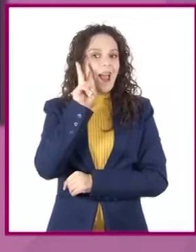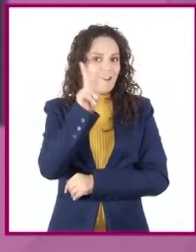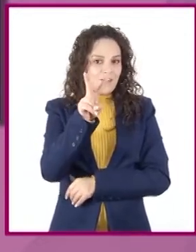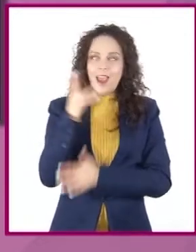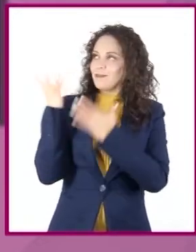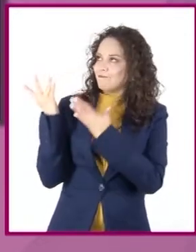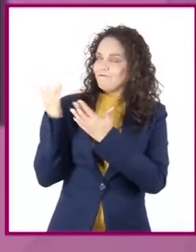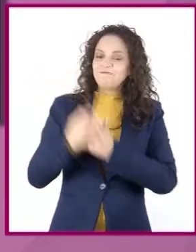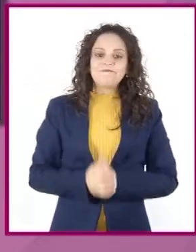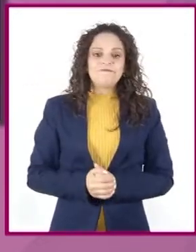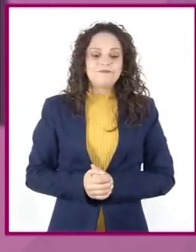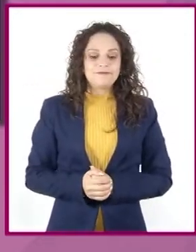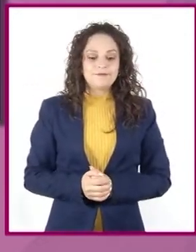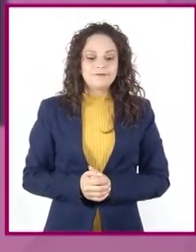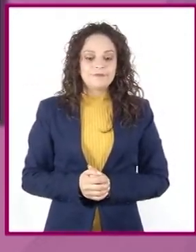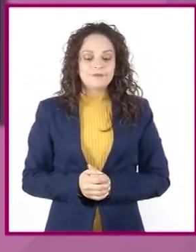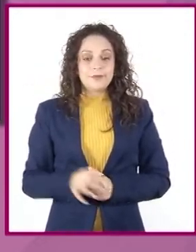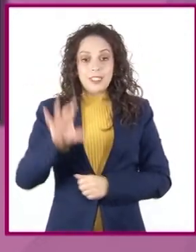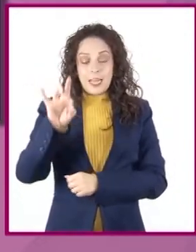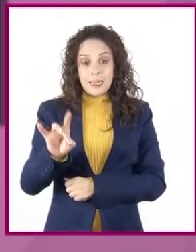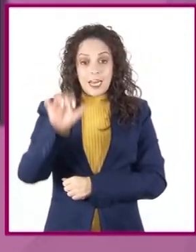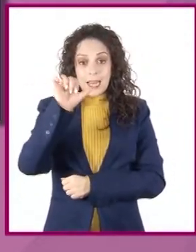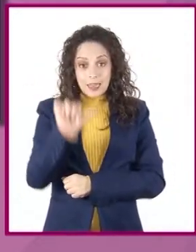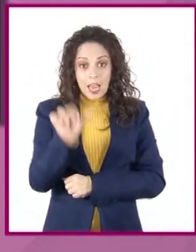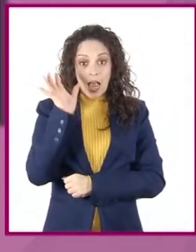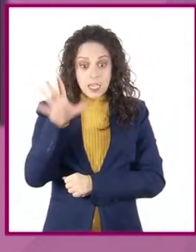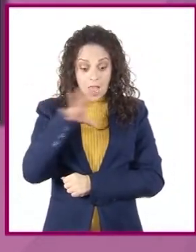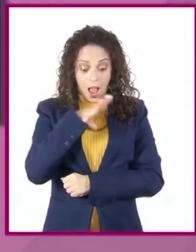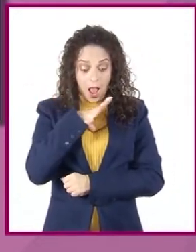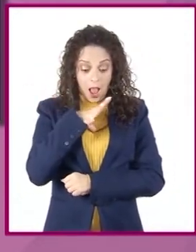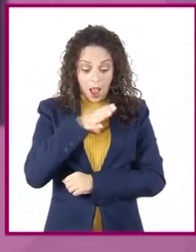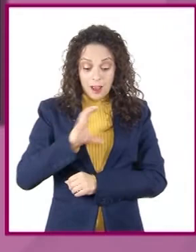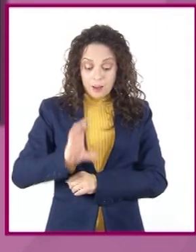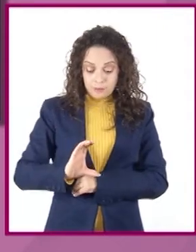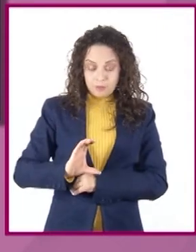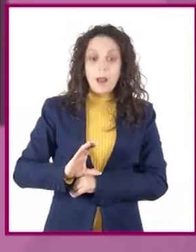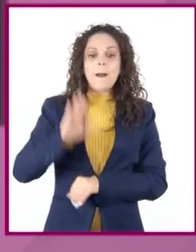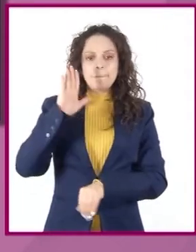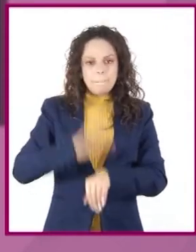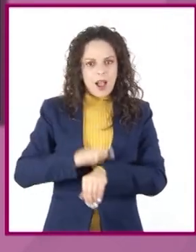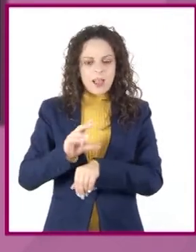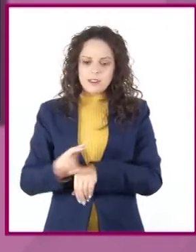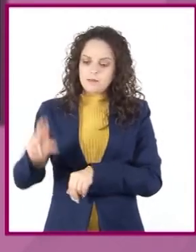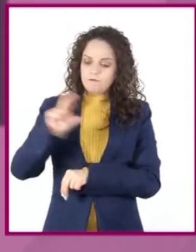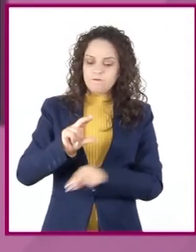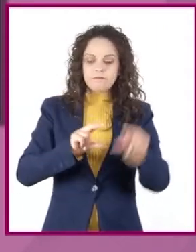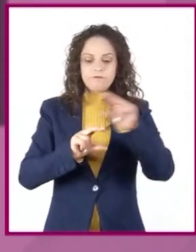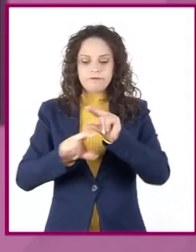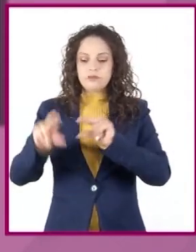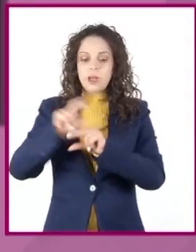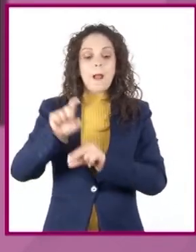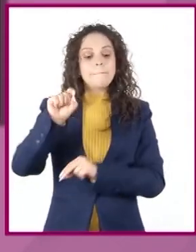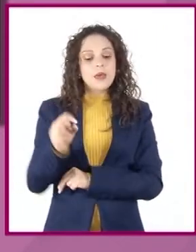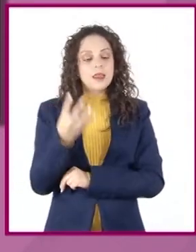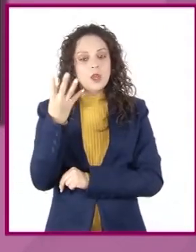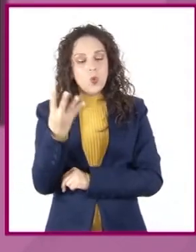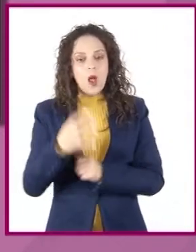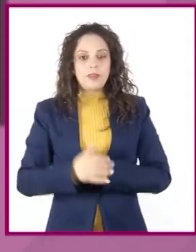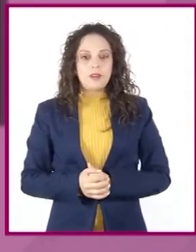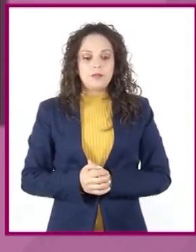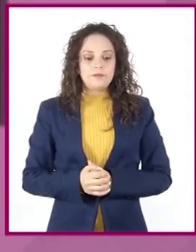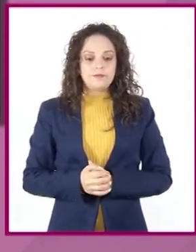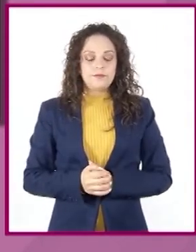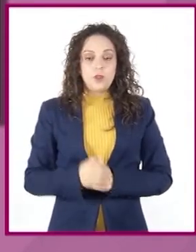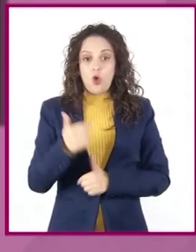Muy bien. A los 36 cubitos que llevábamos, les aumentamos otros 24. 12 del